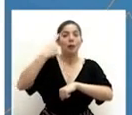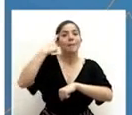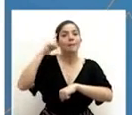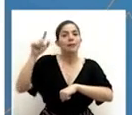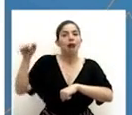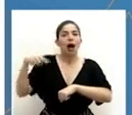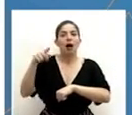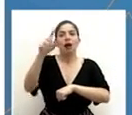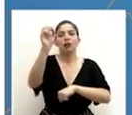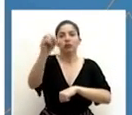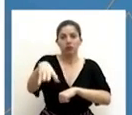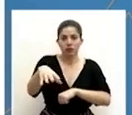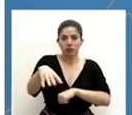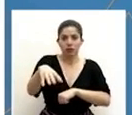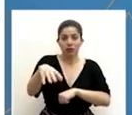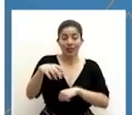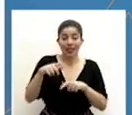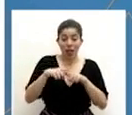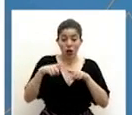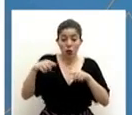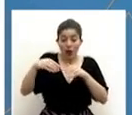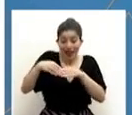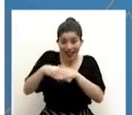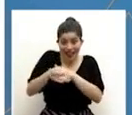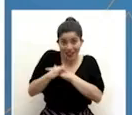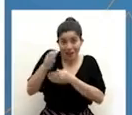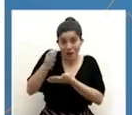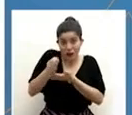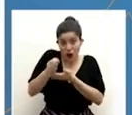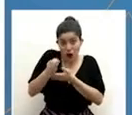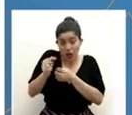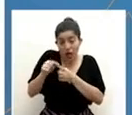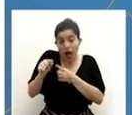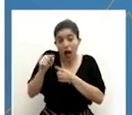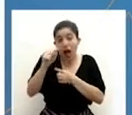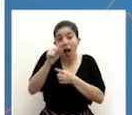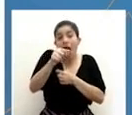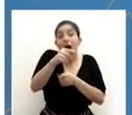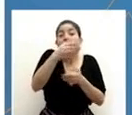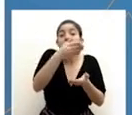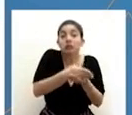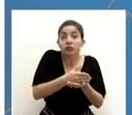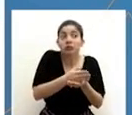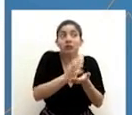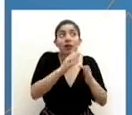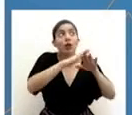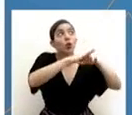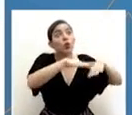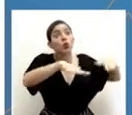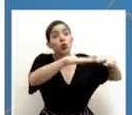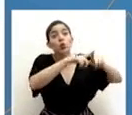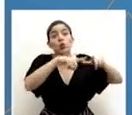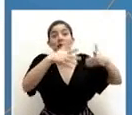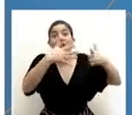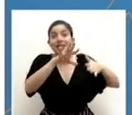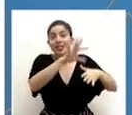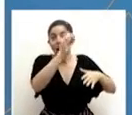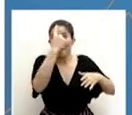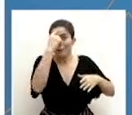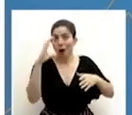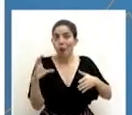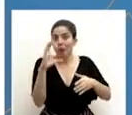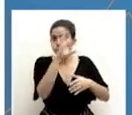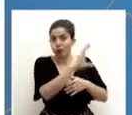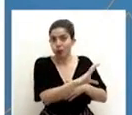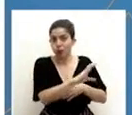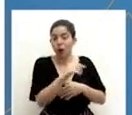siguiente operación. Desde el punto de ingreso hasta un almacén fiscal de los que se ha elegido, va